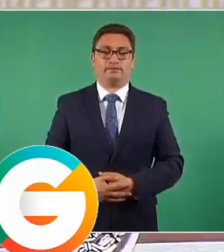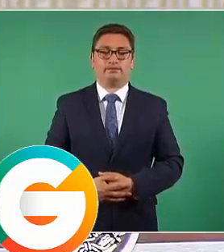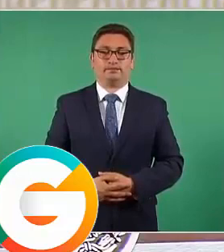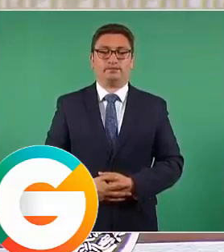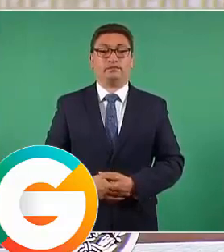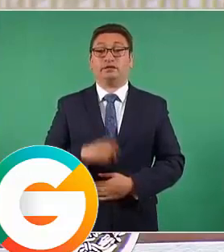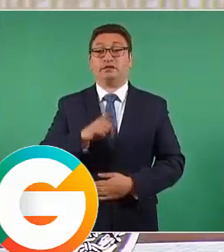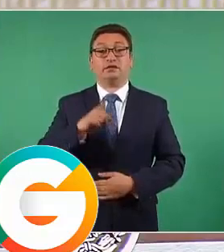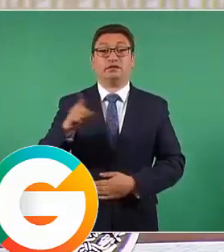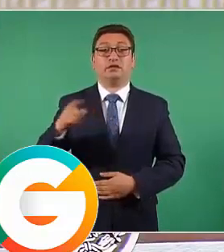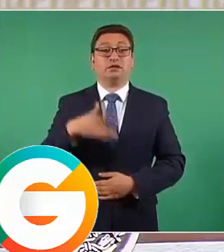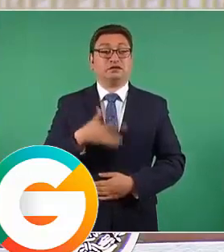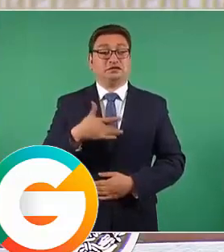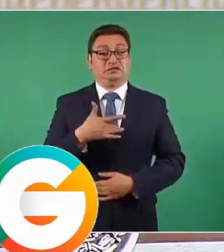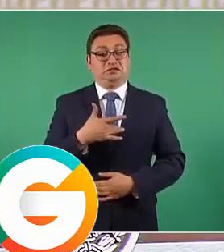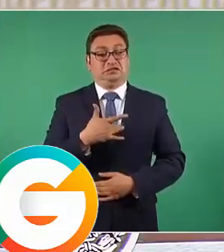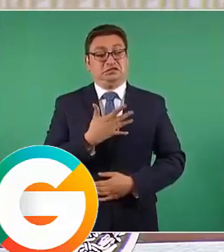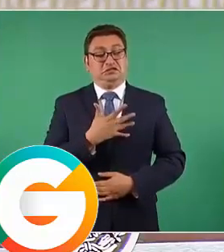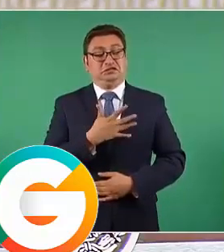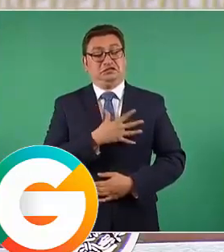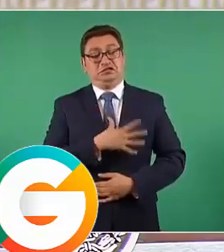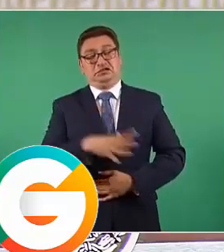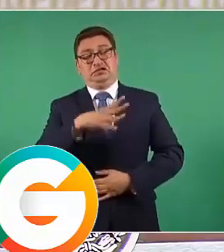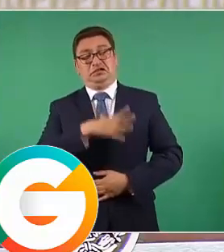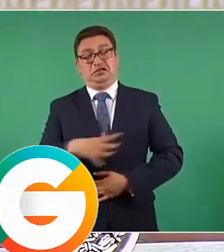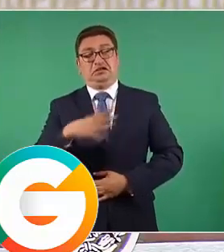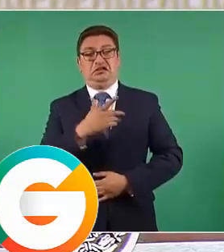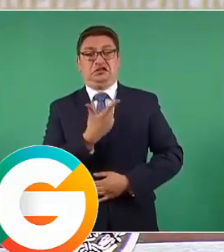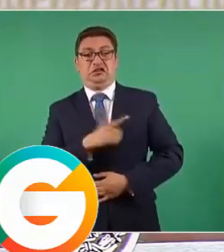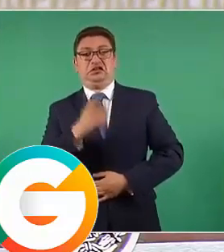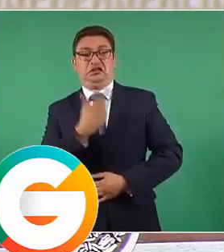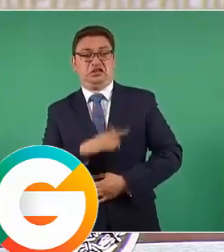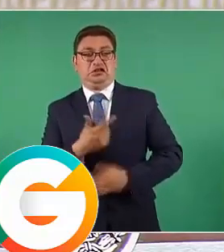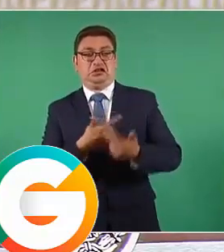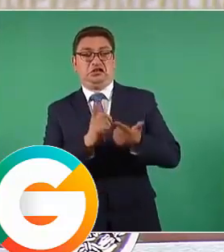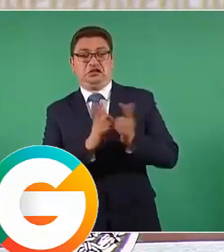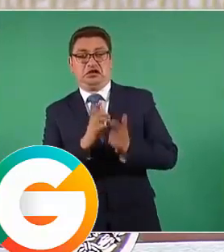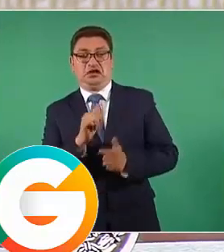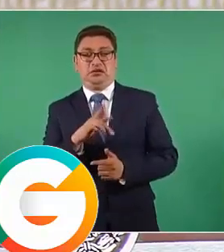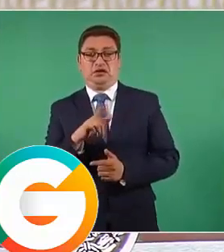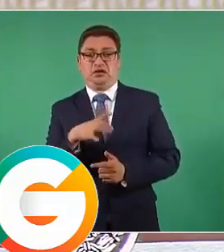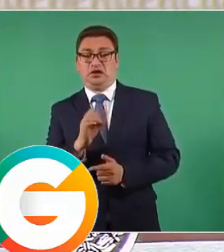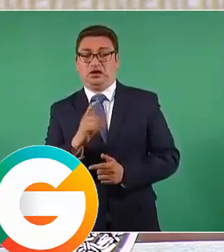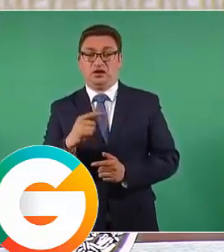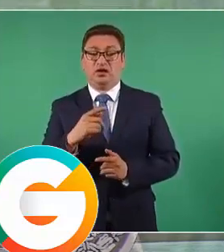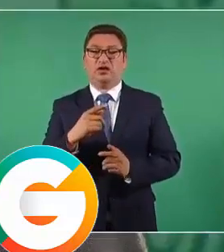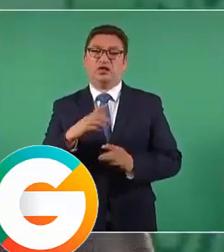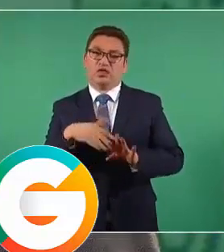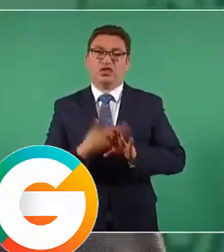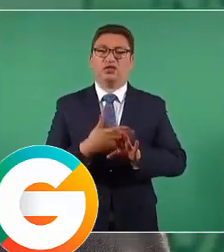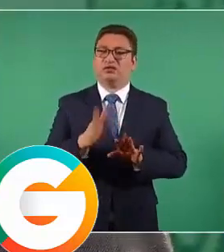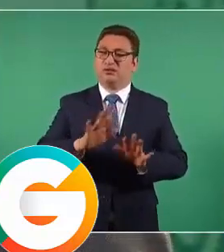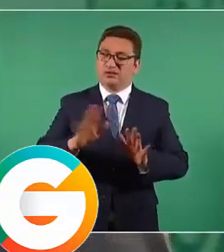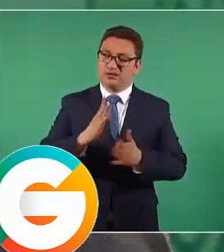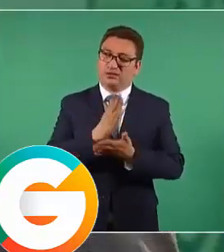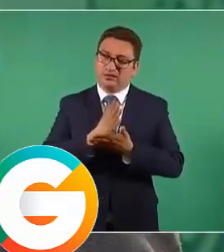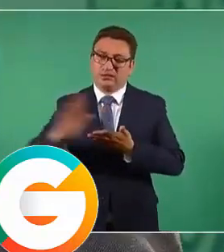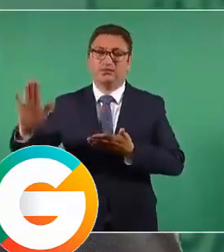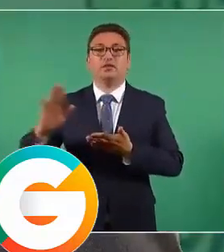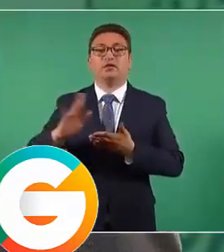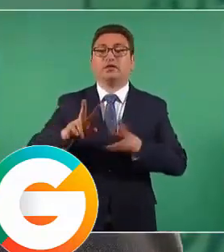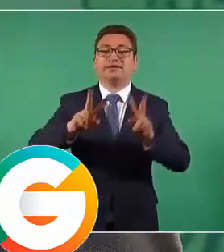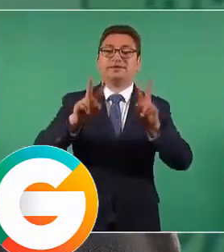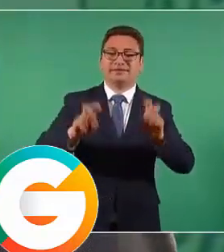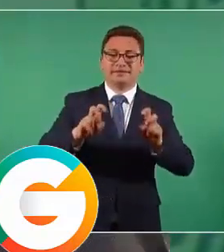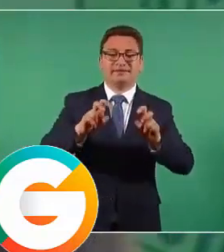la fobia contra nosotros, porque la educación es muy importante, es como la